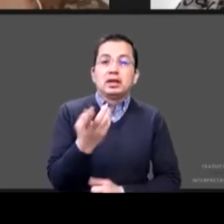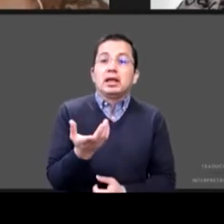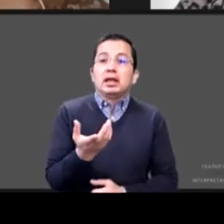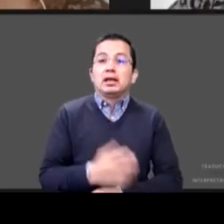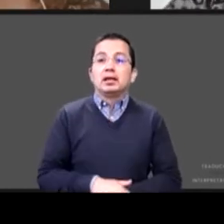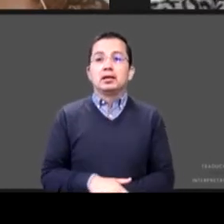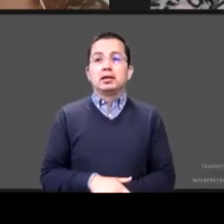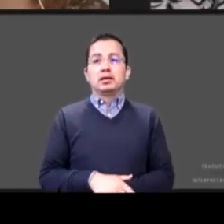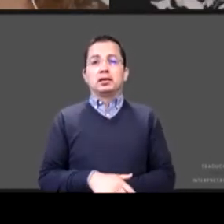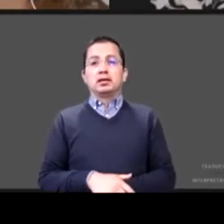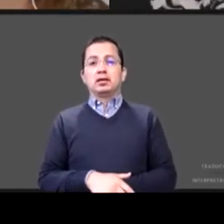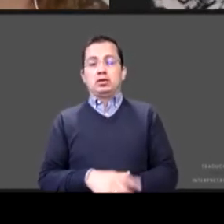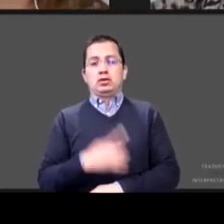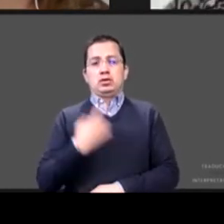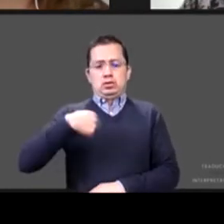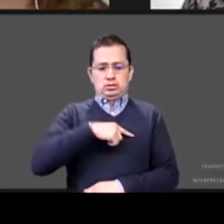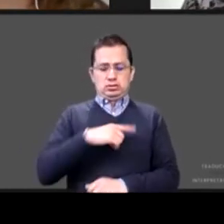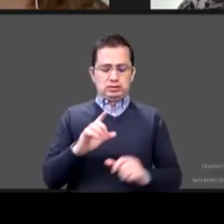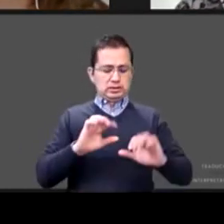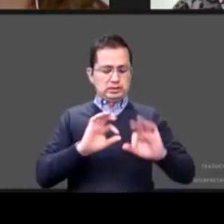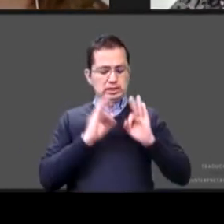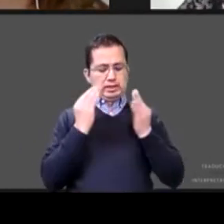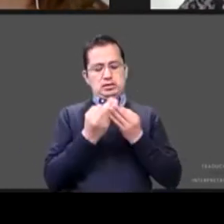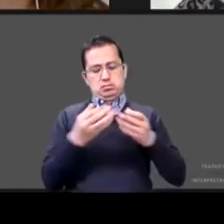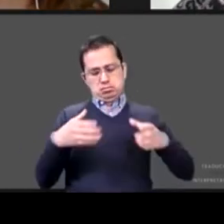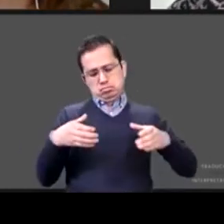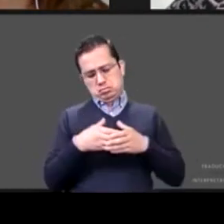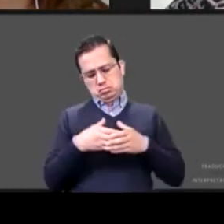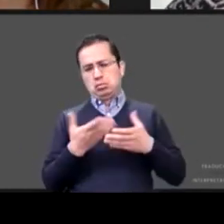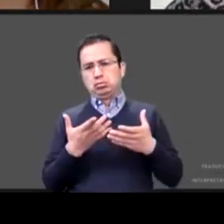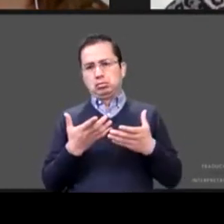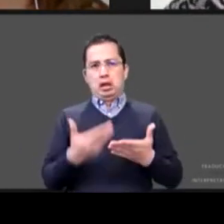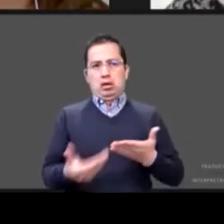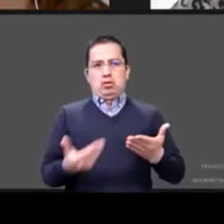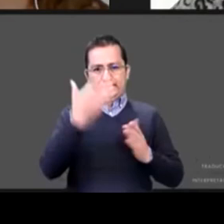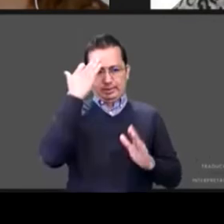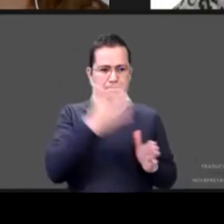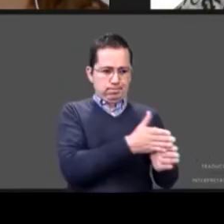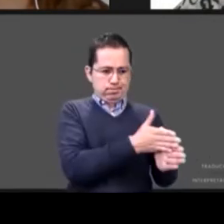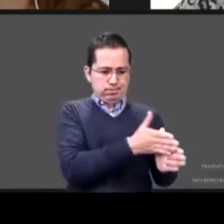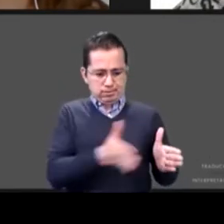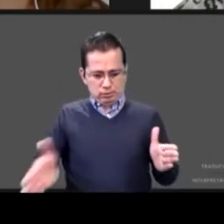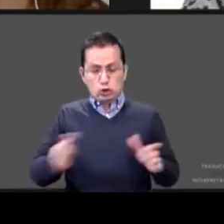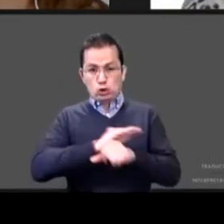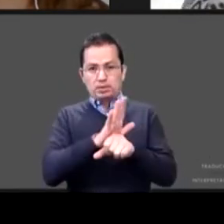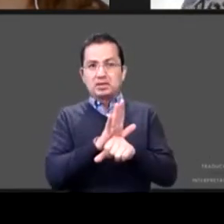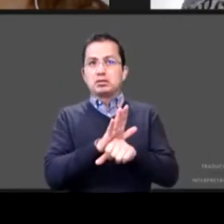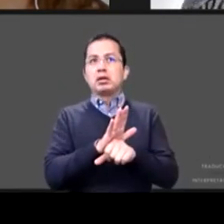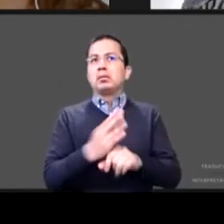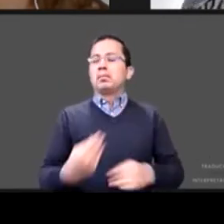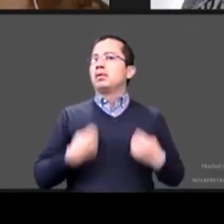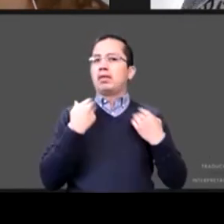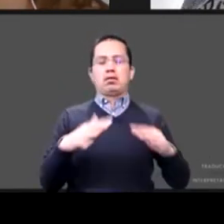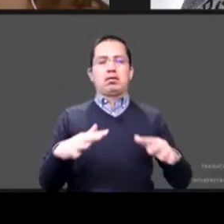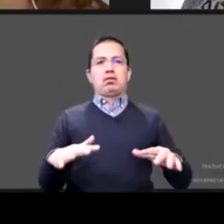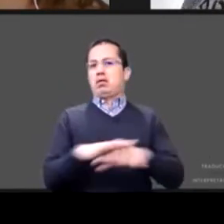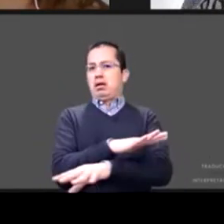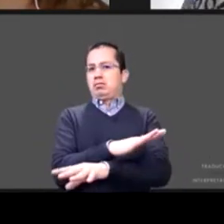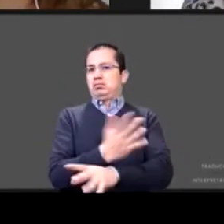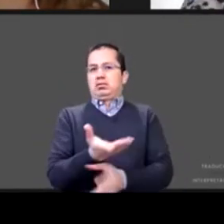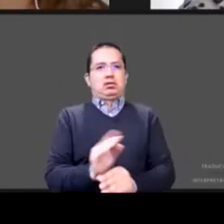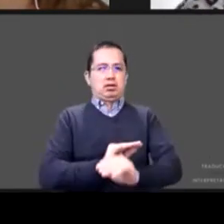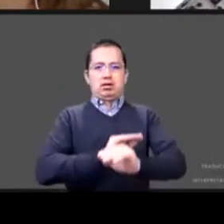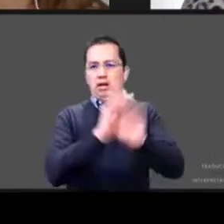nuestra forma de vivir, como ya decía Isabel, también ha cambiado. Es claro que hemos vivido pues cambio de rutinas, de